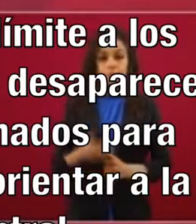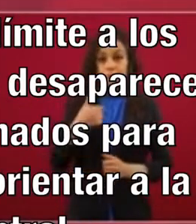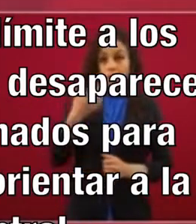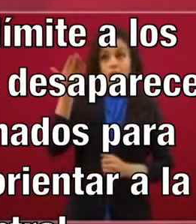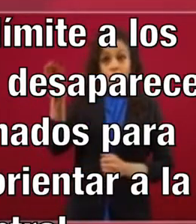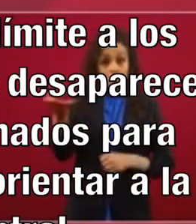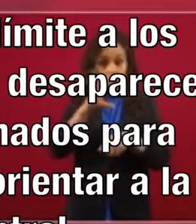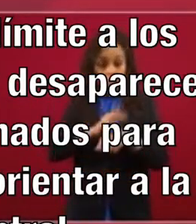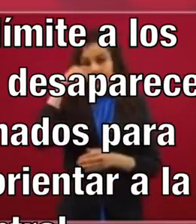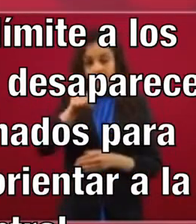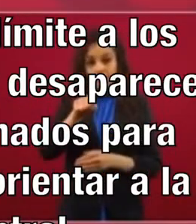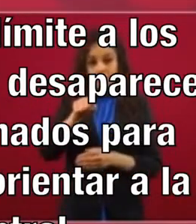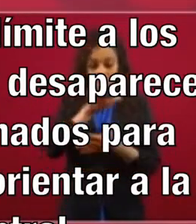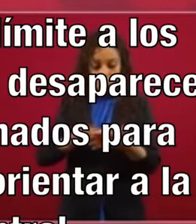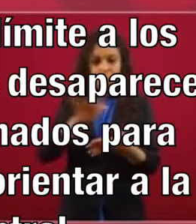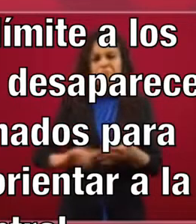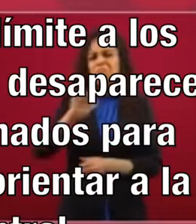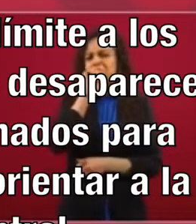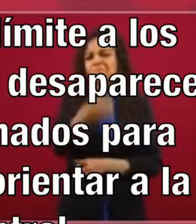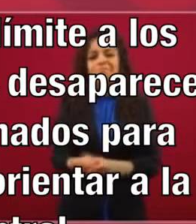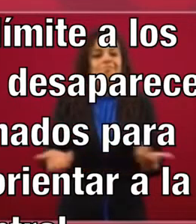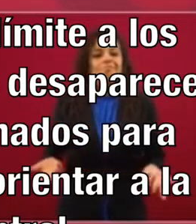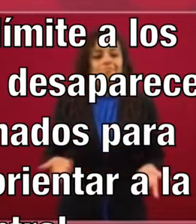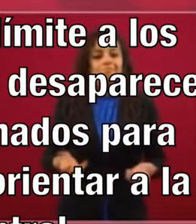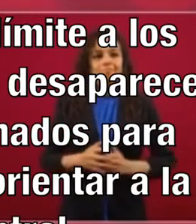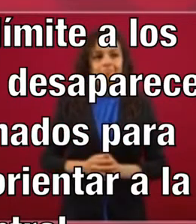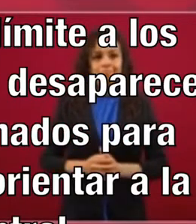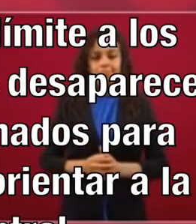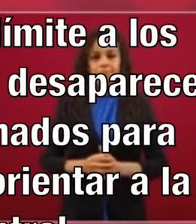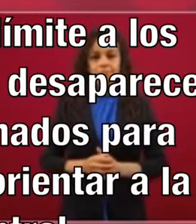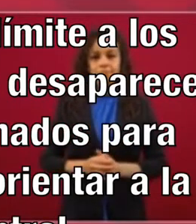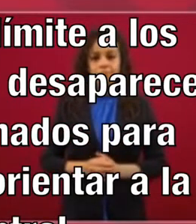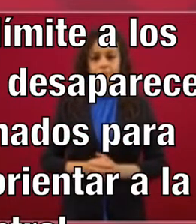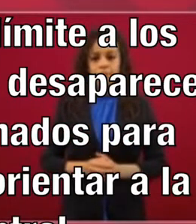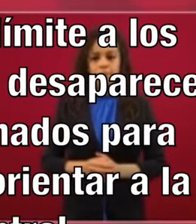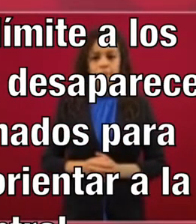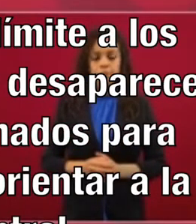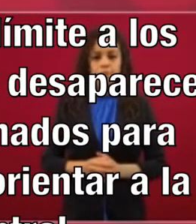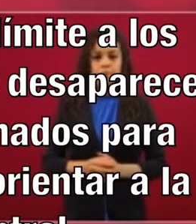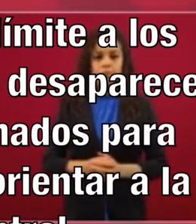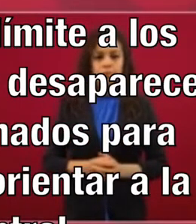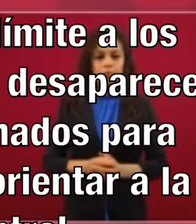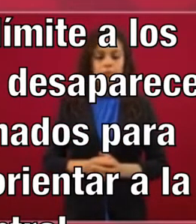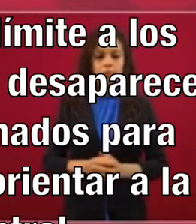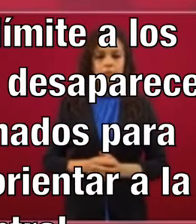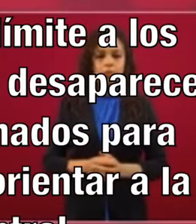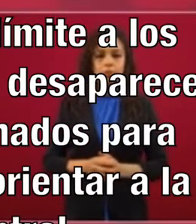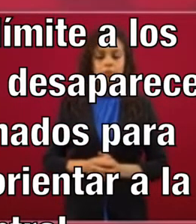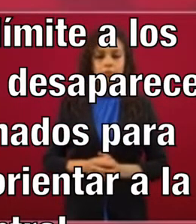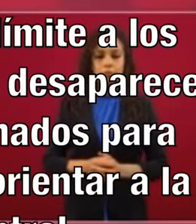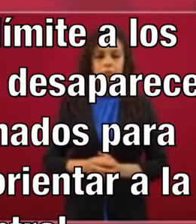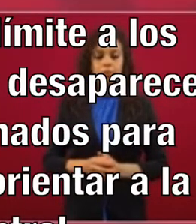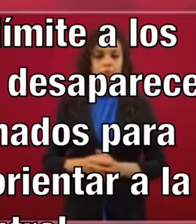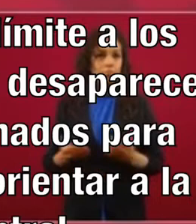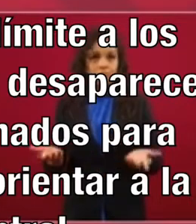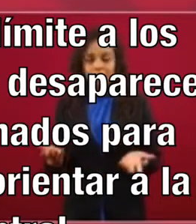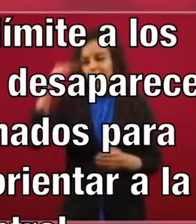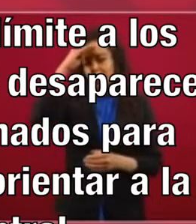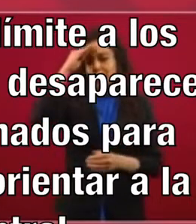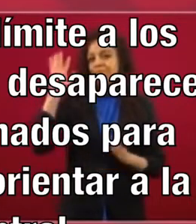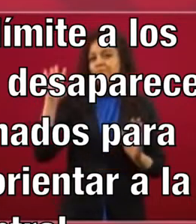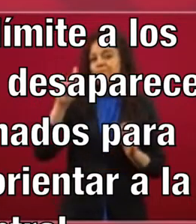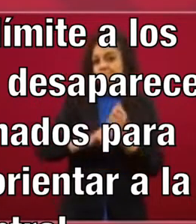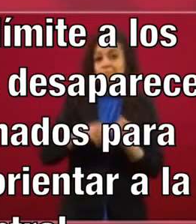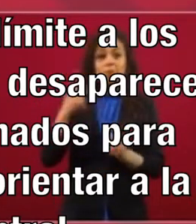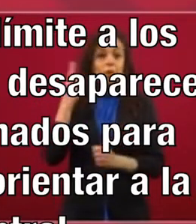endeudarnos. Lo que pasa que pues son cuestiones, vamos a decir, en el mejor de los casos,